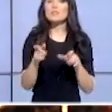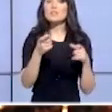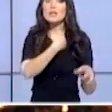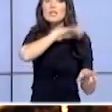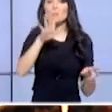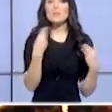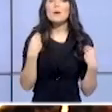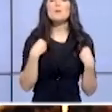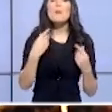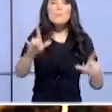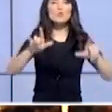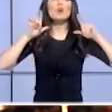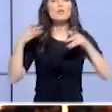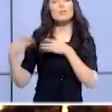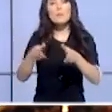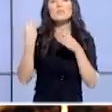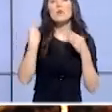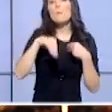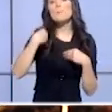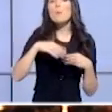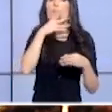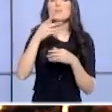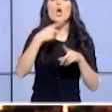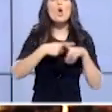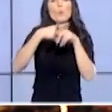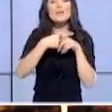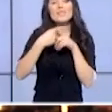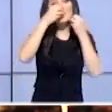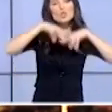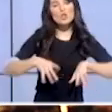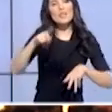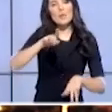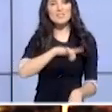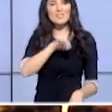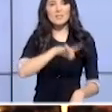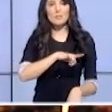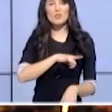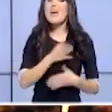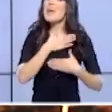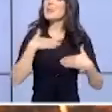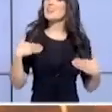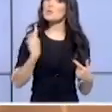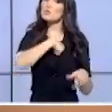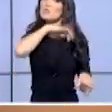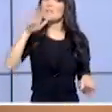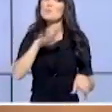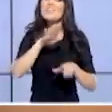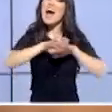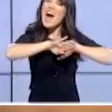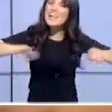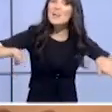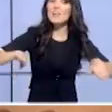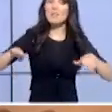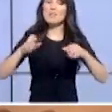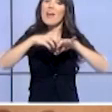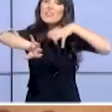protagonistas de un mismo camino porque compartimos historia y sentimientos y queremos una España alejada de la